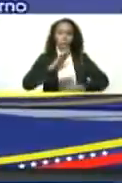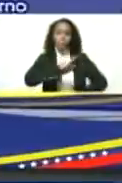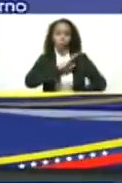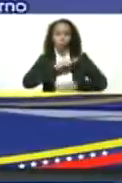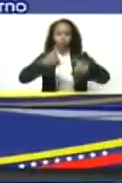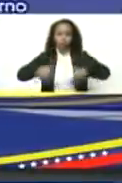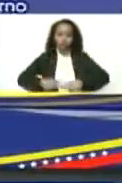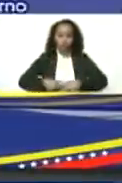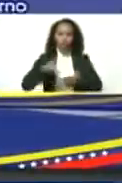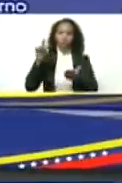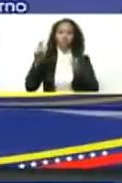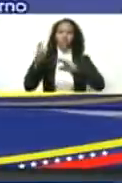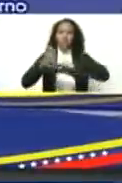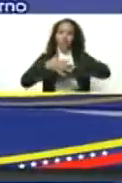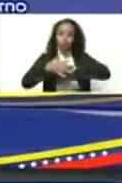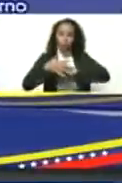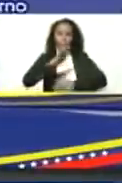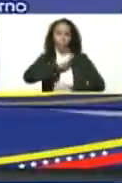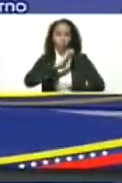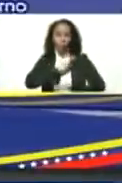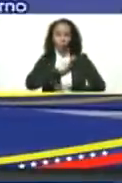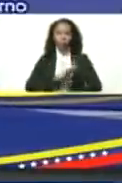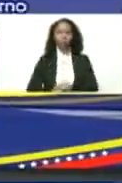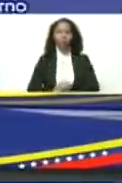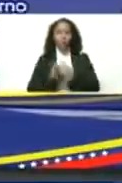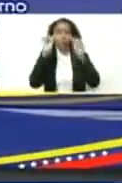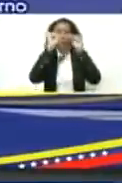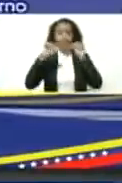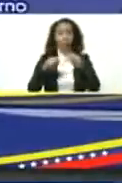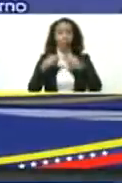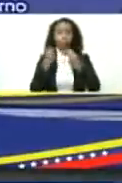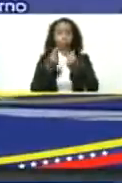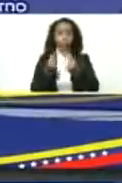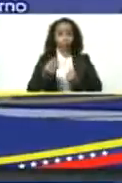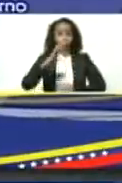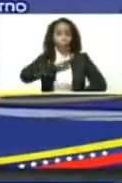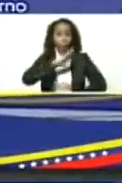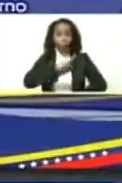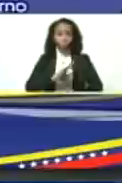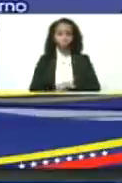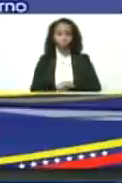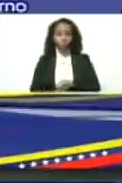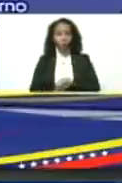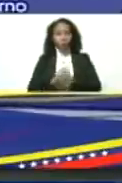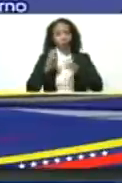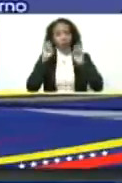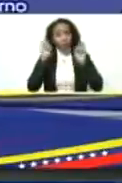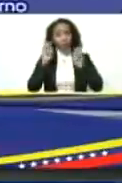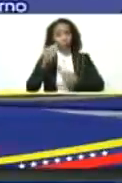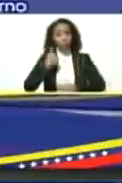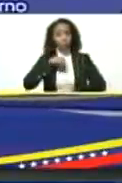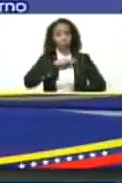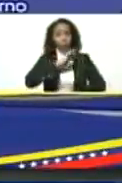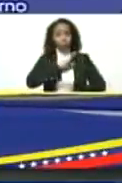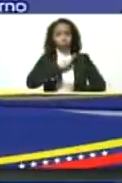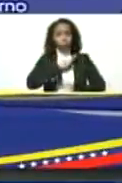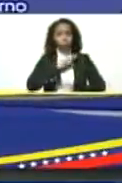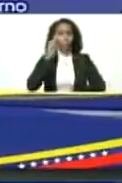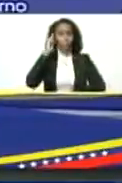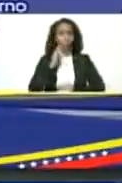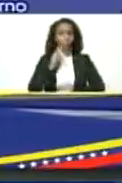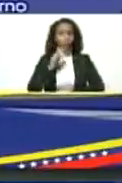con tecnología propia, con sistema monetario propio. En el caso nuestro, el Bolívar